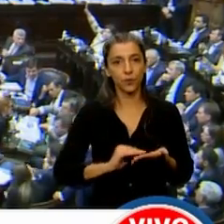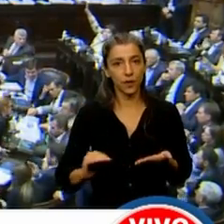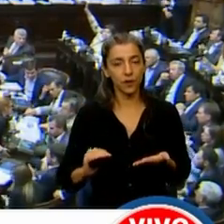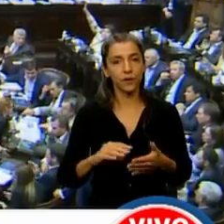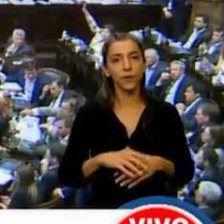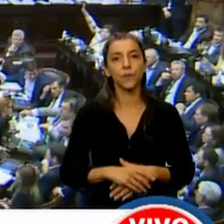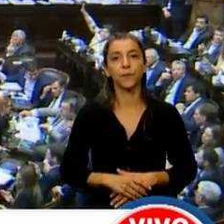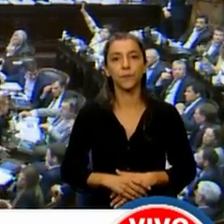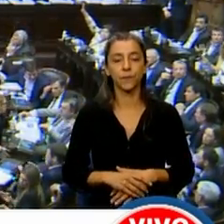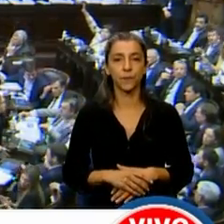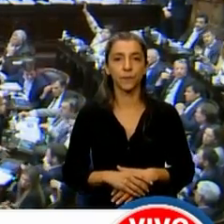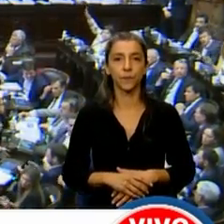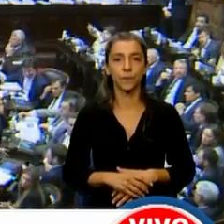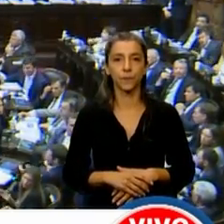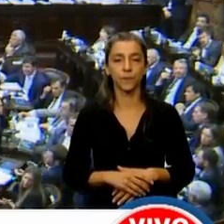en él